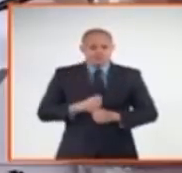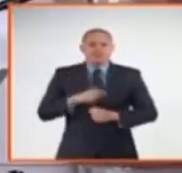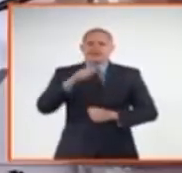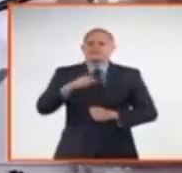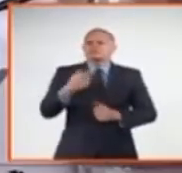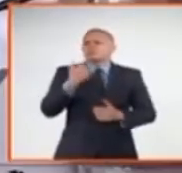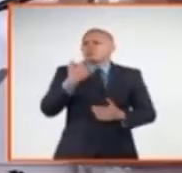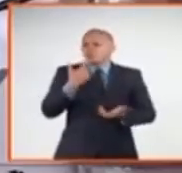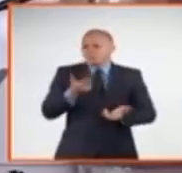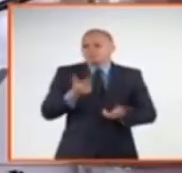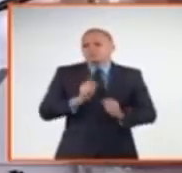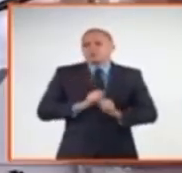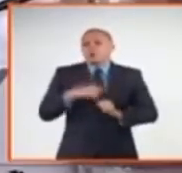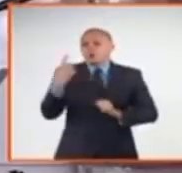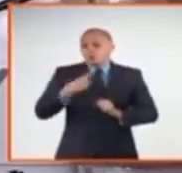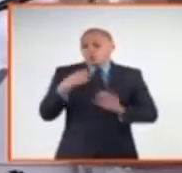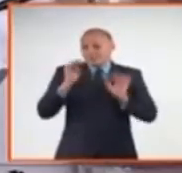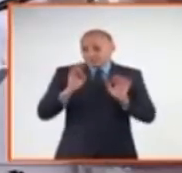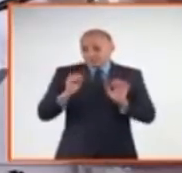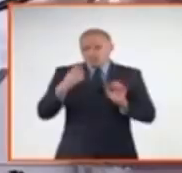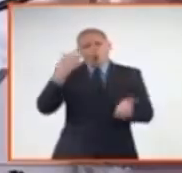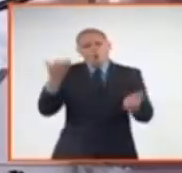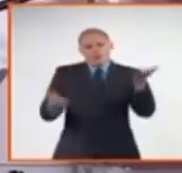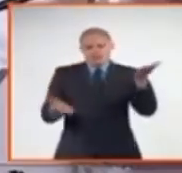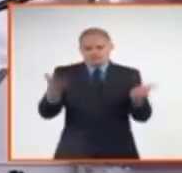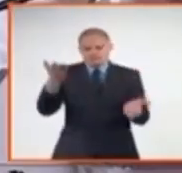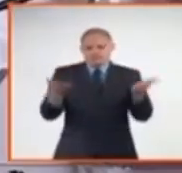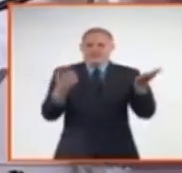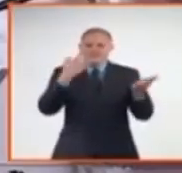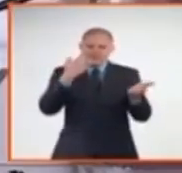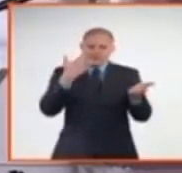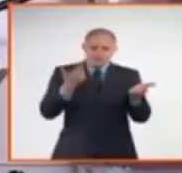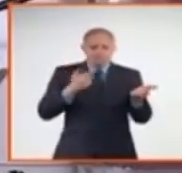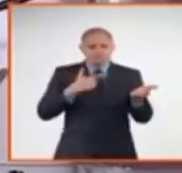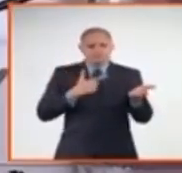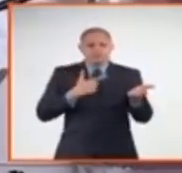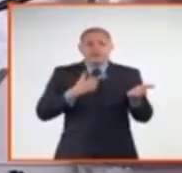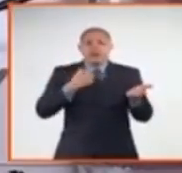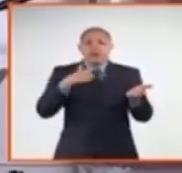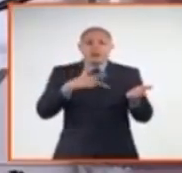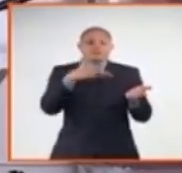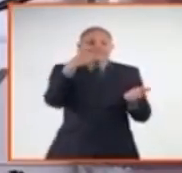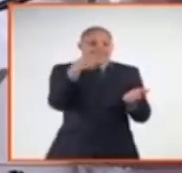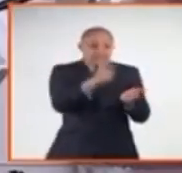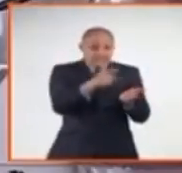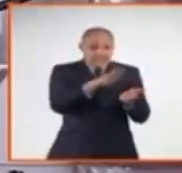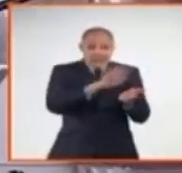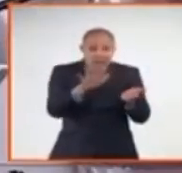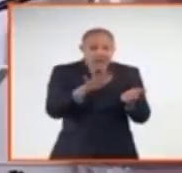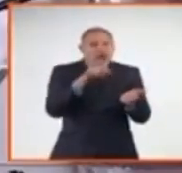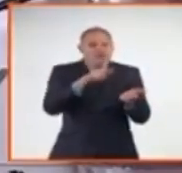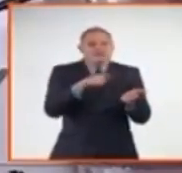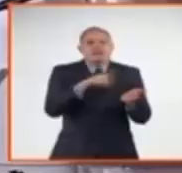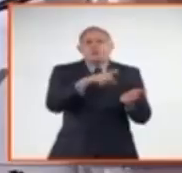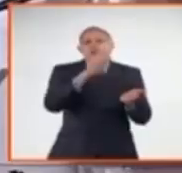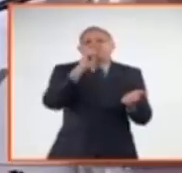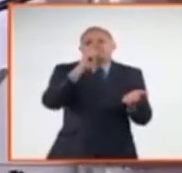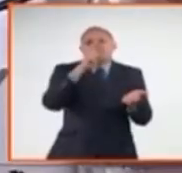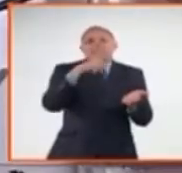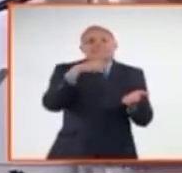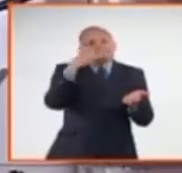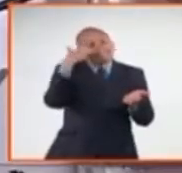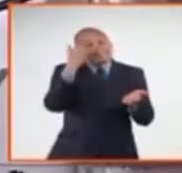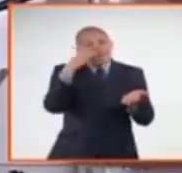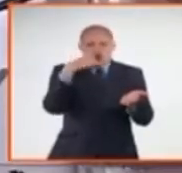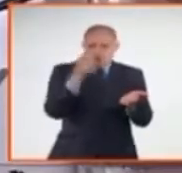vida real no y por lo general la efectividad de los valores la efectividad son inferiores a los que se obtienen en los tipos